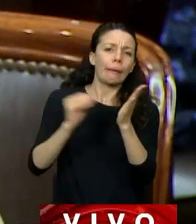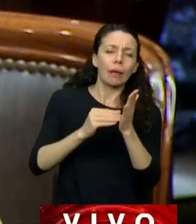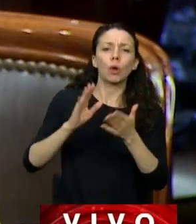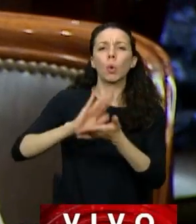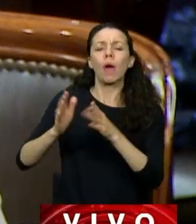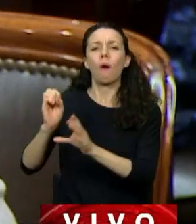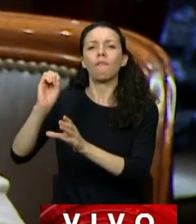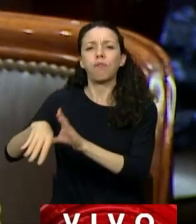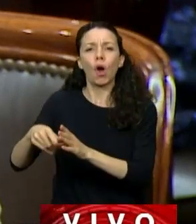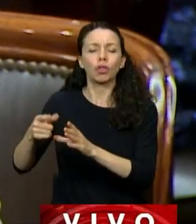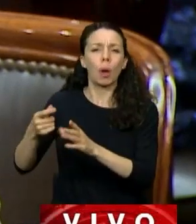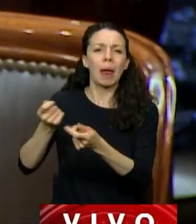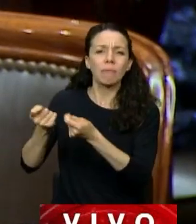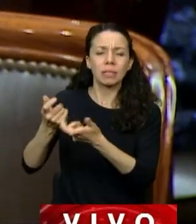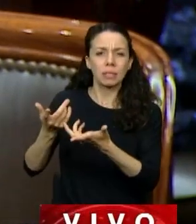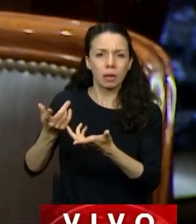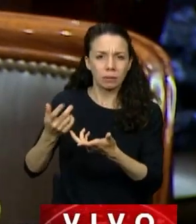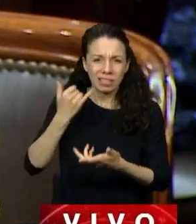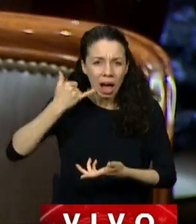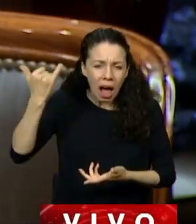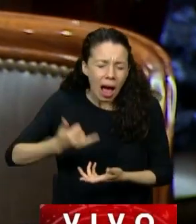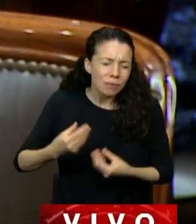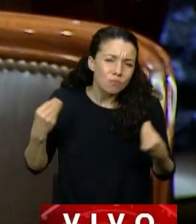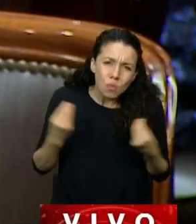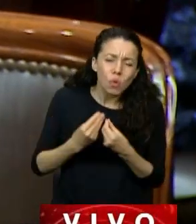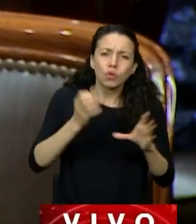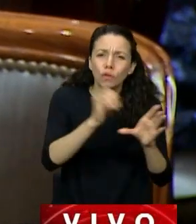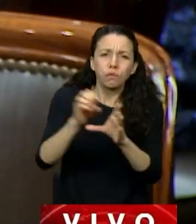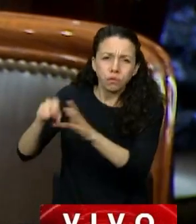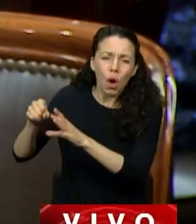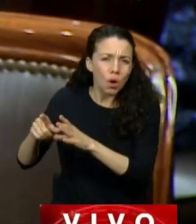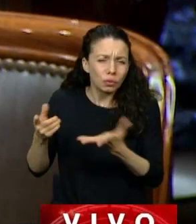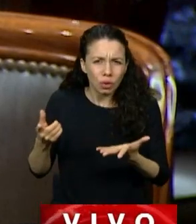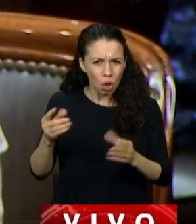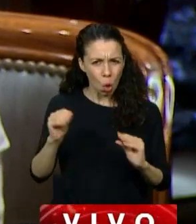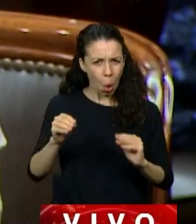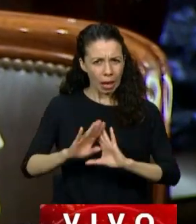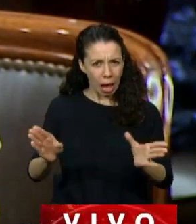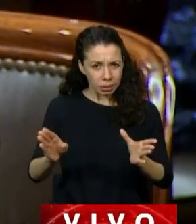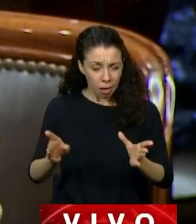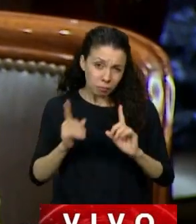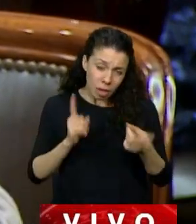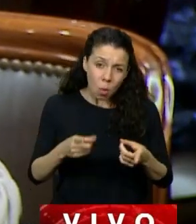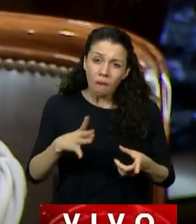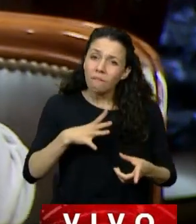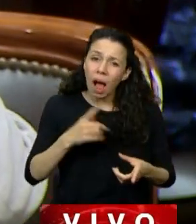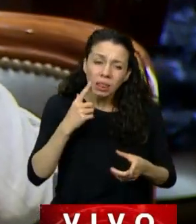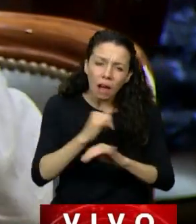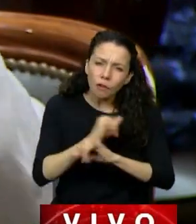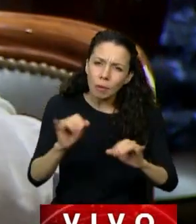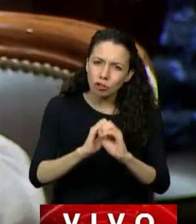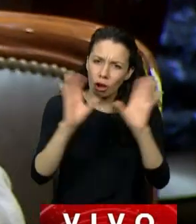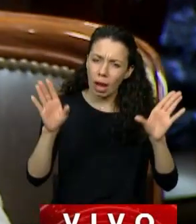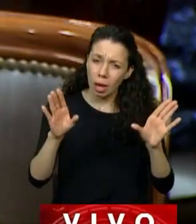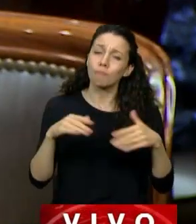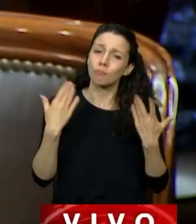como si no nos alcanzaran con los cientos que ya tenemos y sobre los cuales, hay que decirlo, no contamos con suficiente información. Por eso, señor presidente,